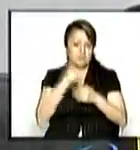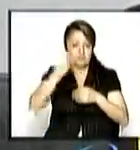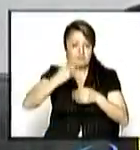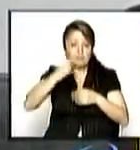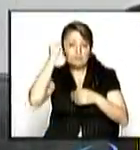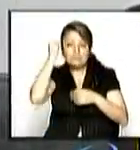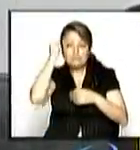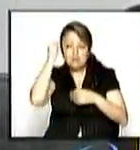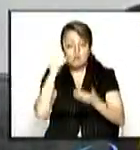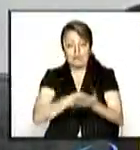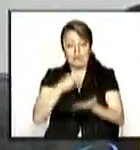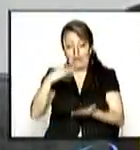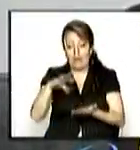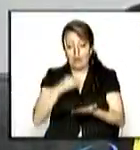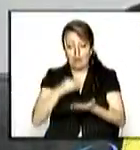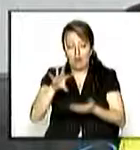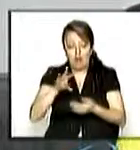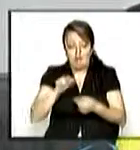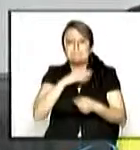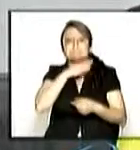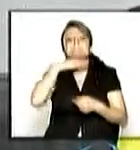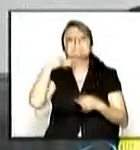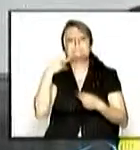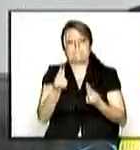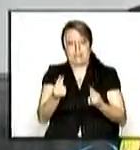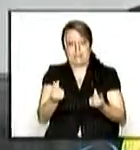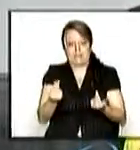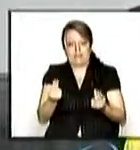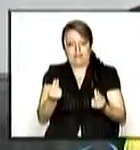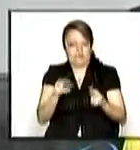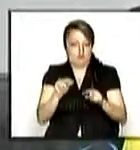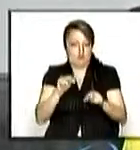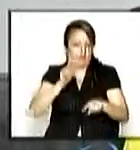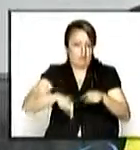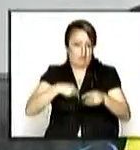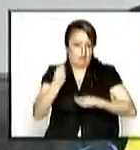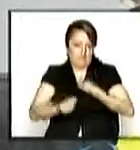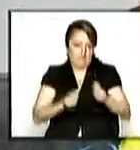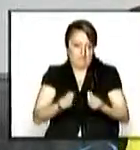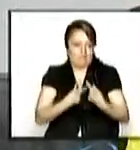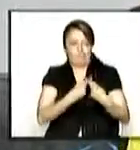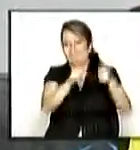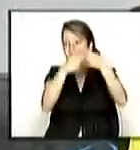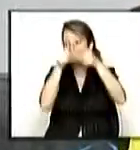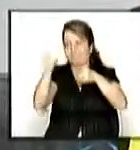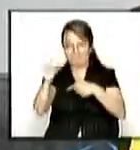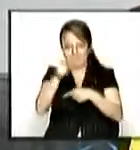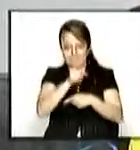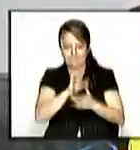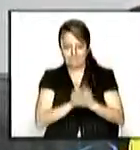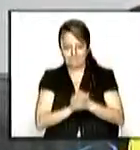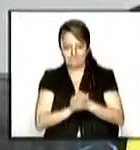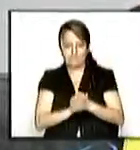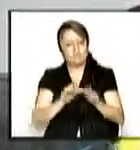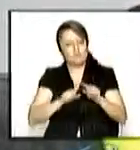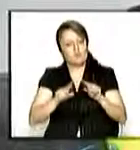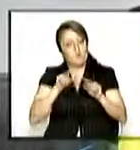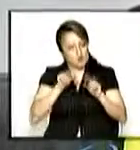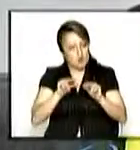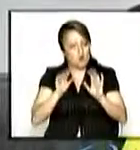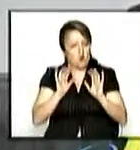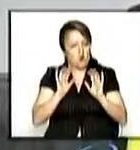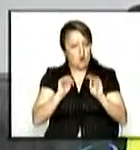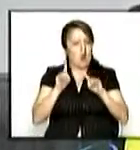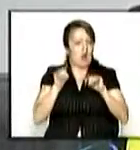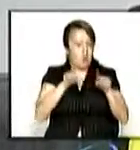más costoso, porque pues entonces no podríamos hacerle odontología a nuestros pacientes, sino que tiene